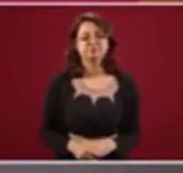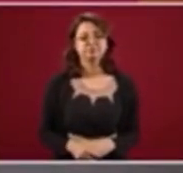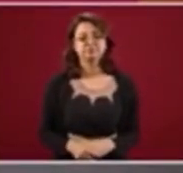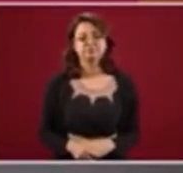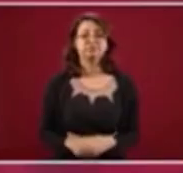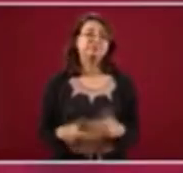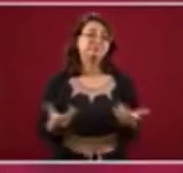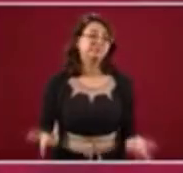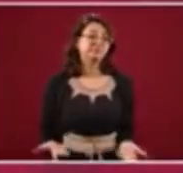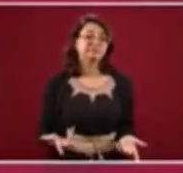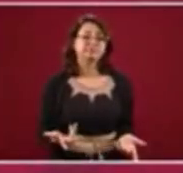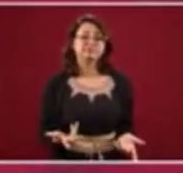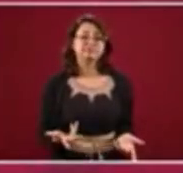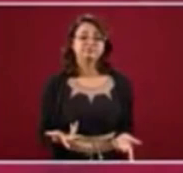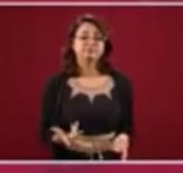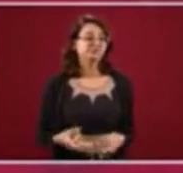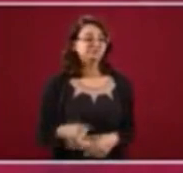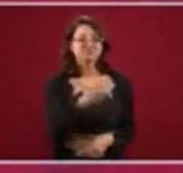que se opongan